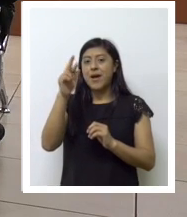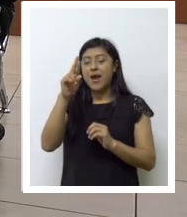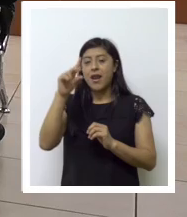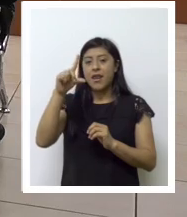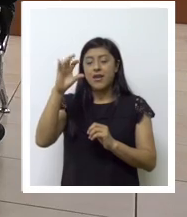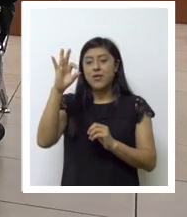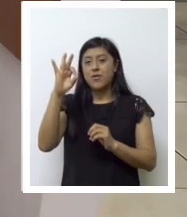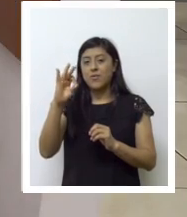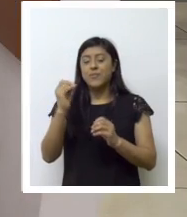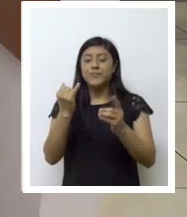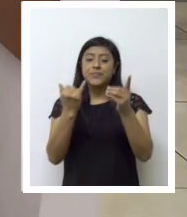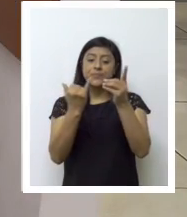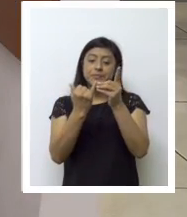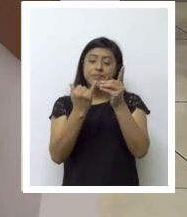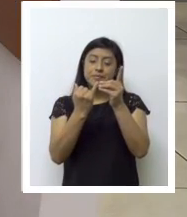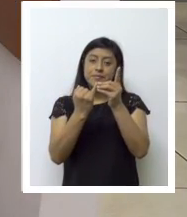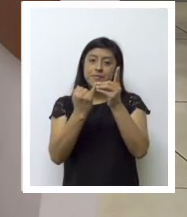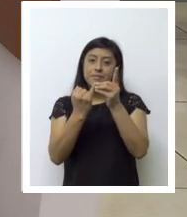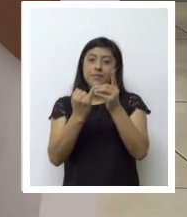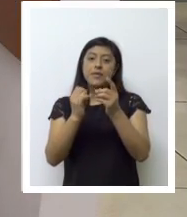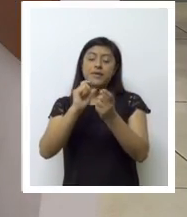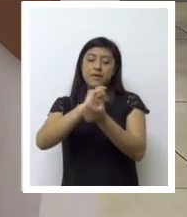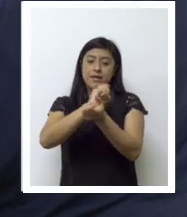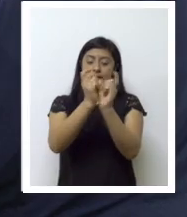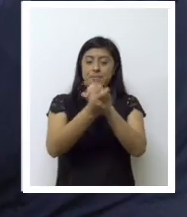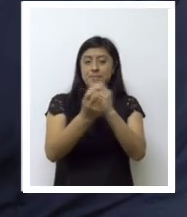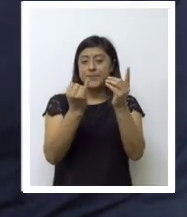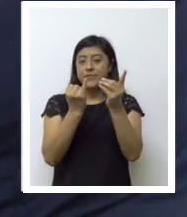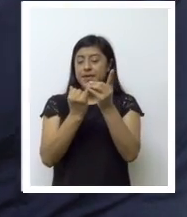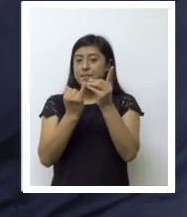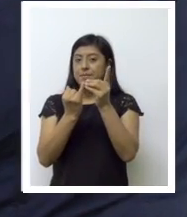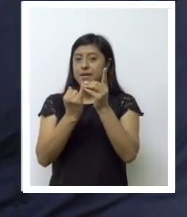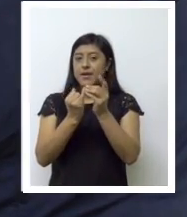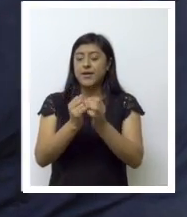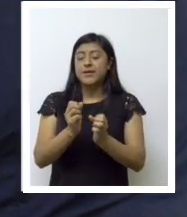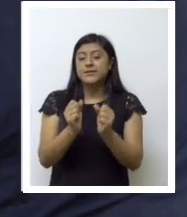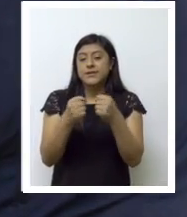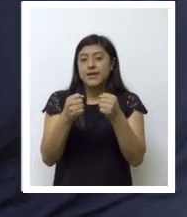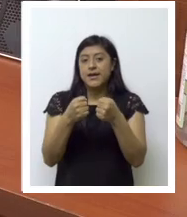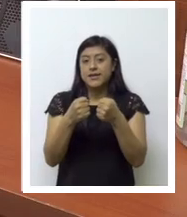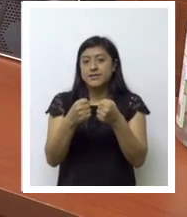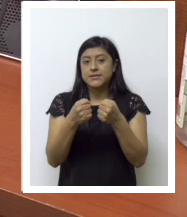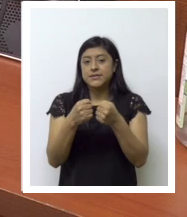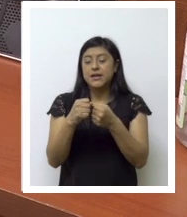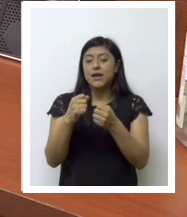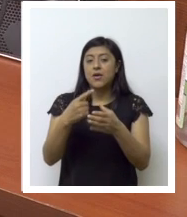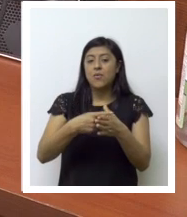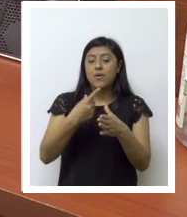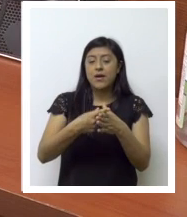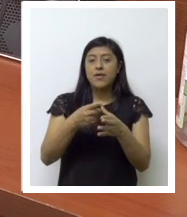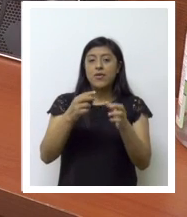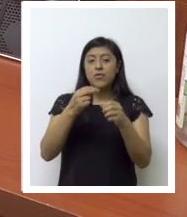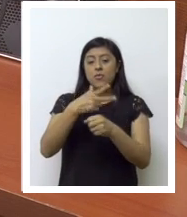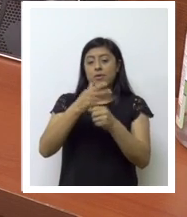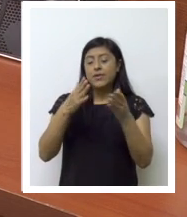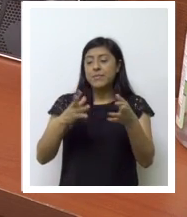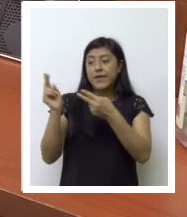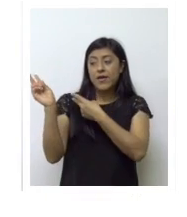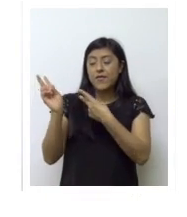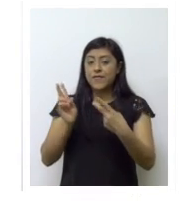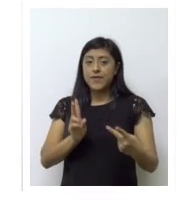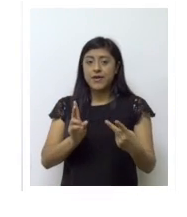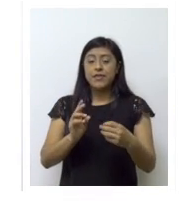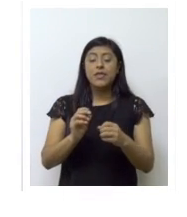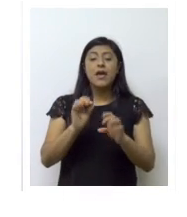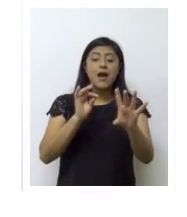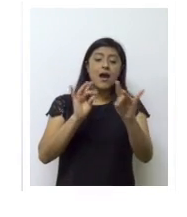La renovación del documento personal de identificación DPI se realiza de forma presencial en cualquiera de las